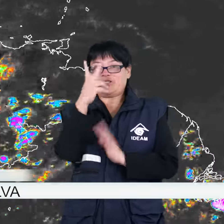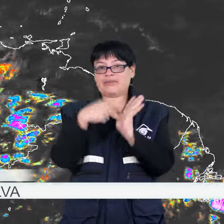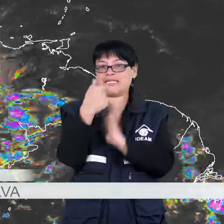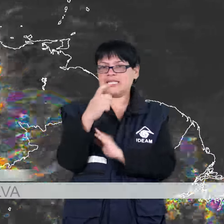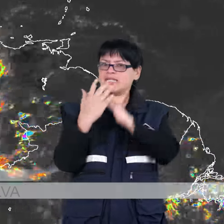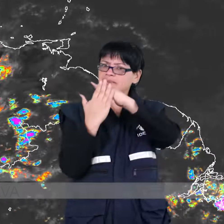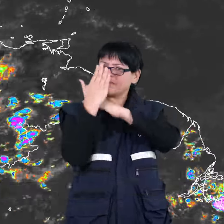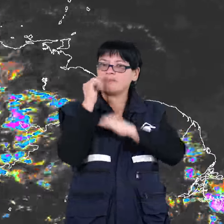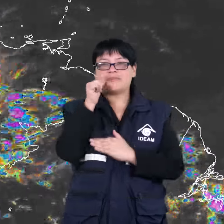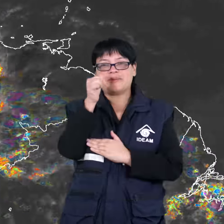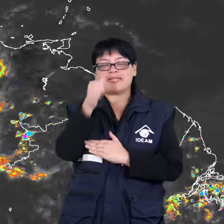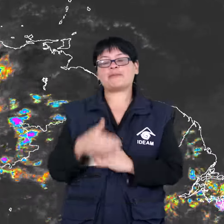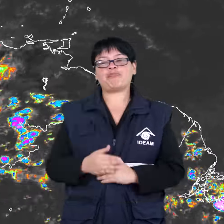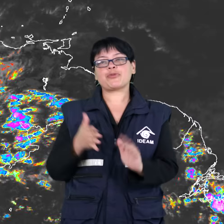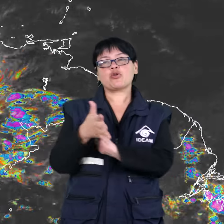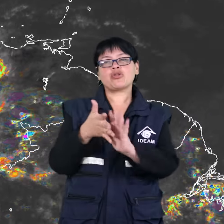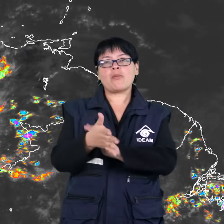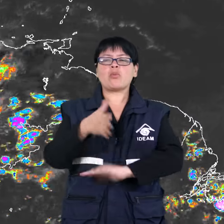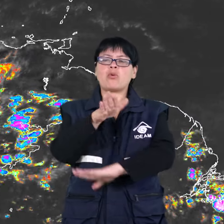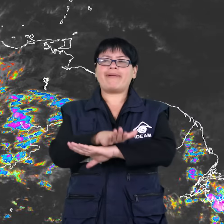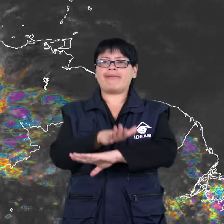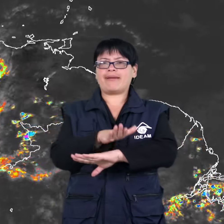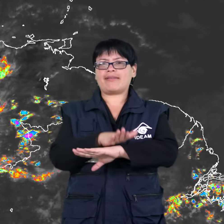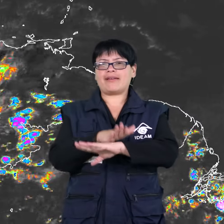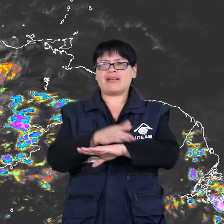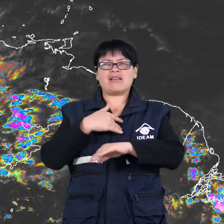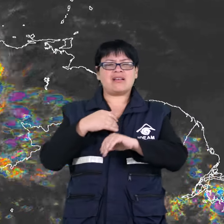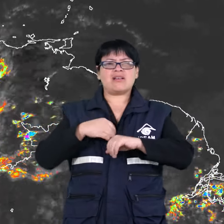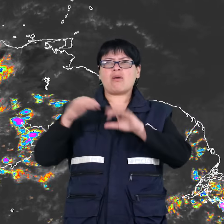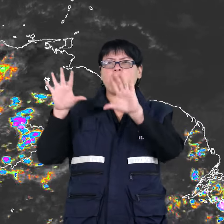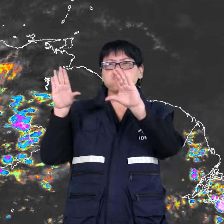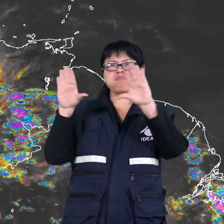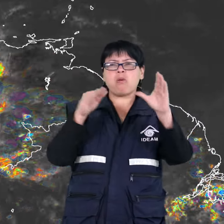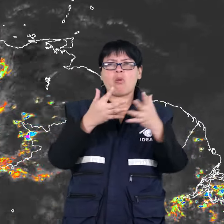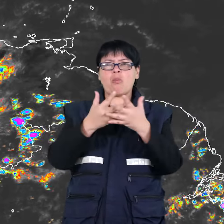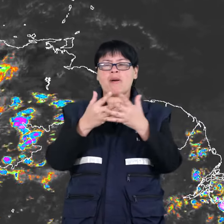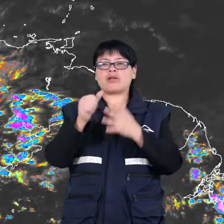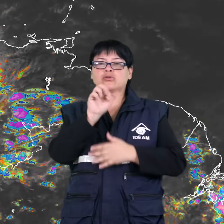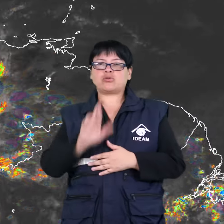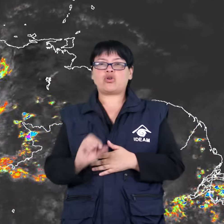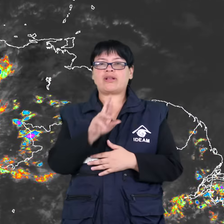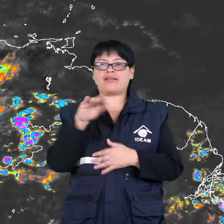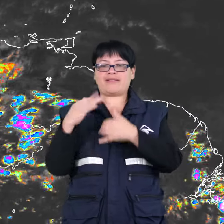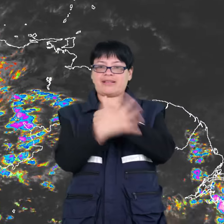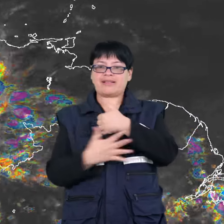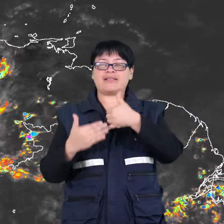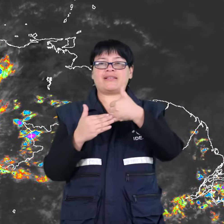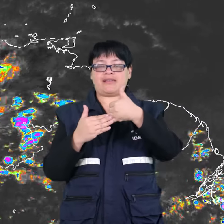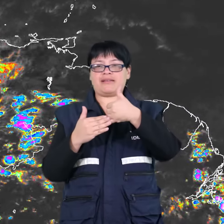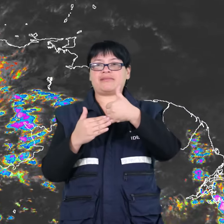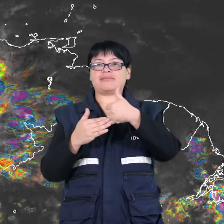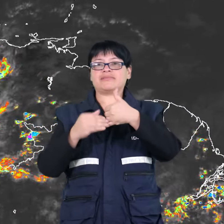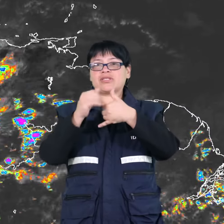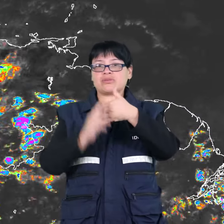y madrugada de mañana. Les contamos que en las horas de la tarde se ha visto un fuerte ingreso de humedad por el suroriente y oriente del territorio nacional,